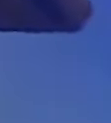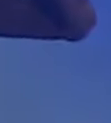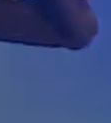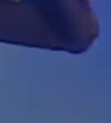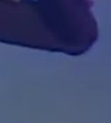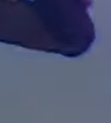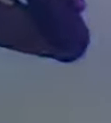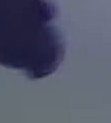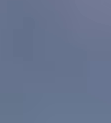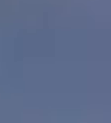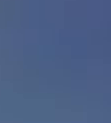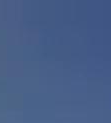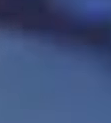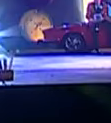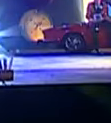flash,